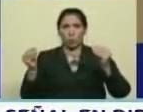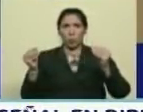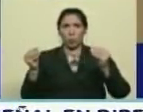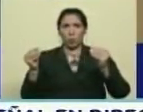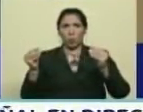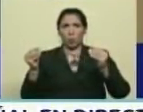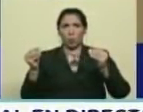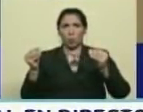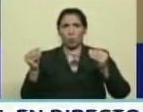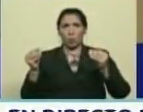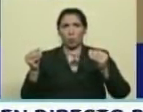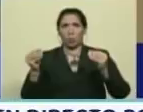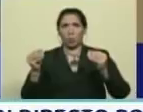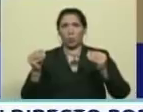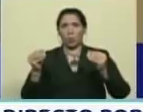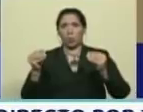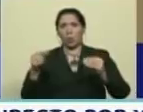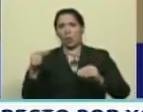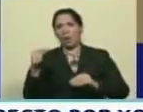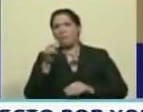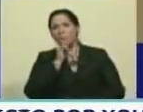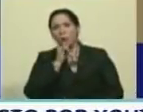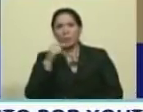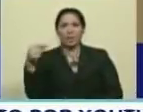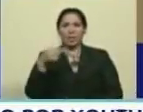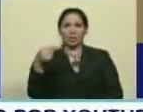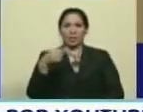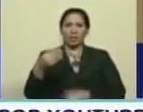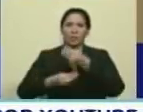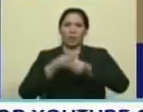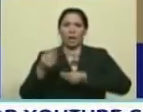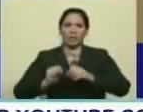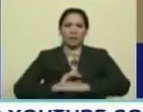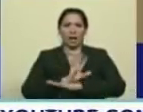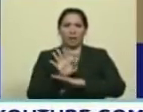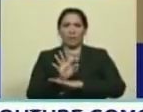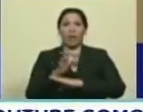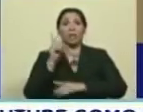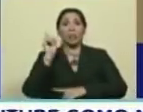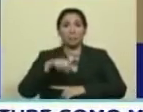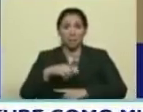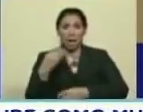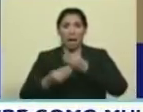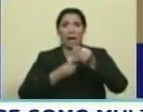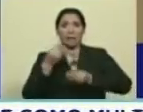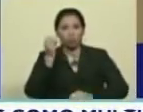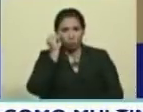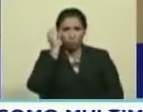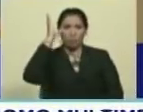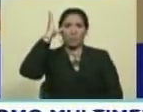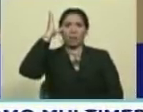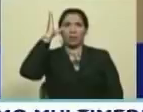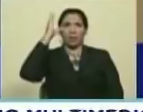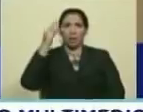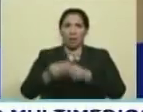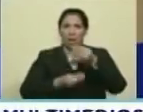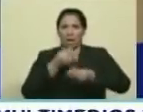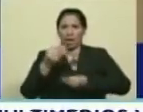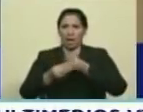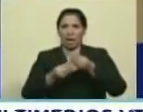los informes negativos respecto a lo que hace el ALBA y sus intenciones, sino que también ha sido capaz de tener un